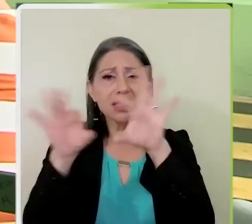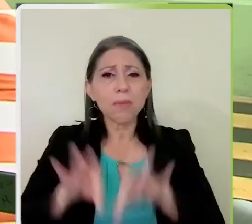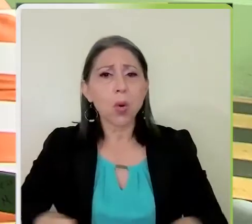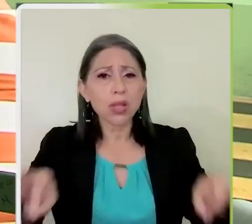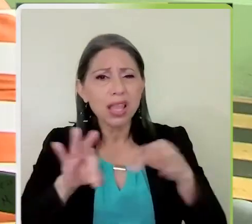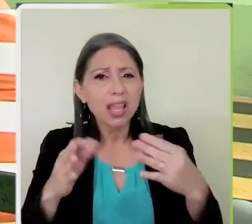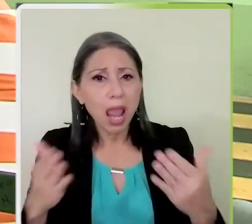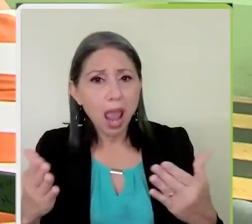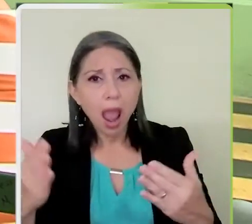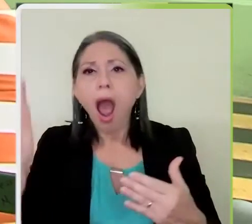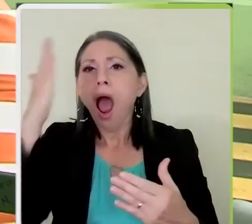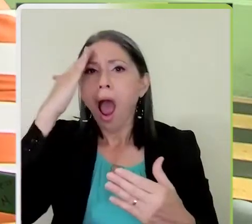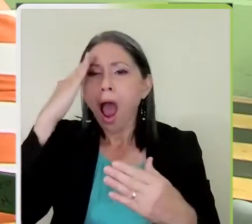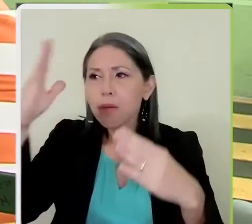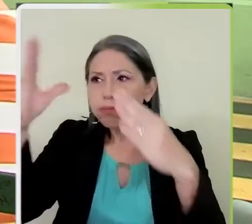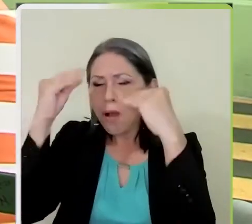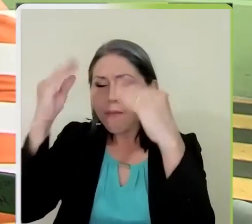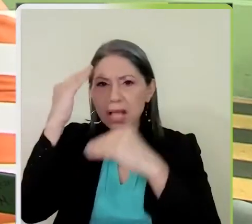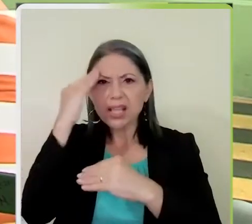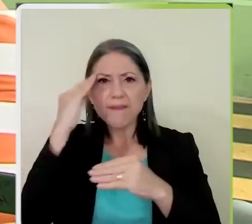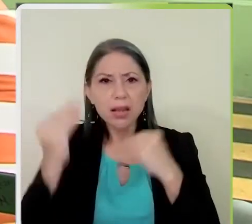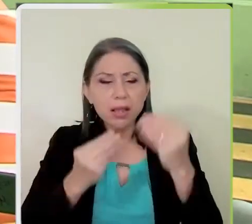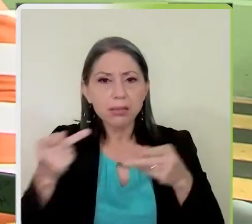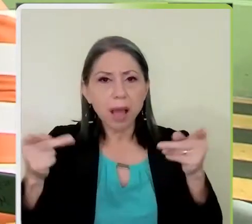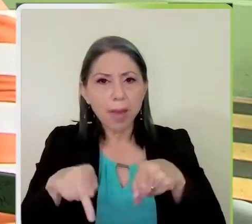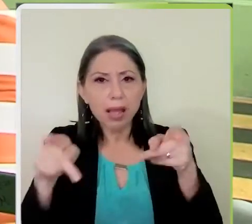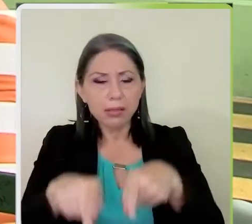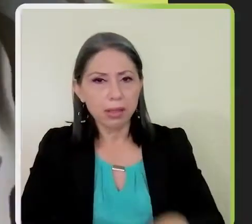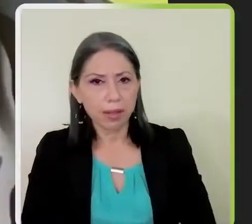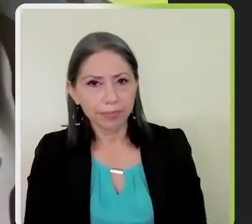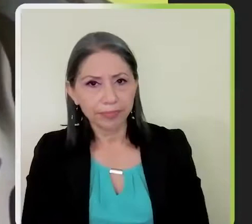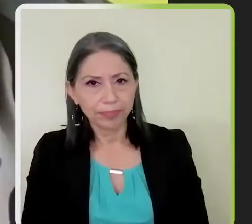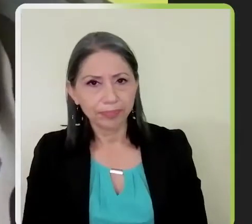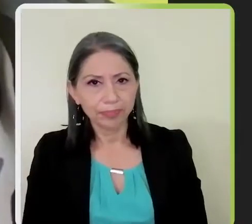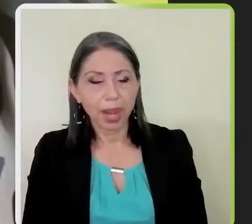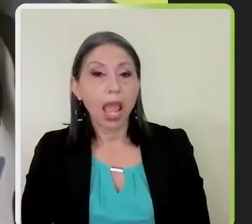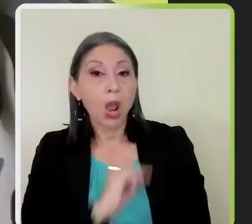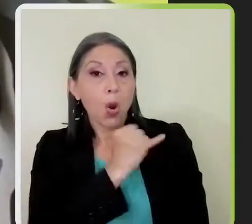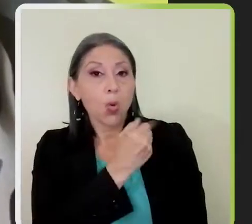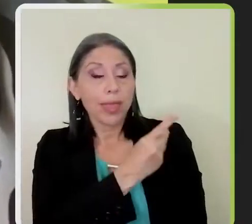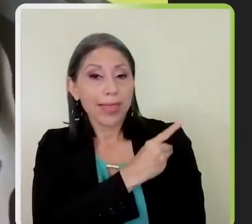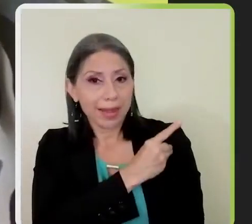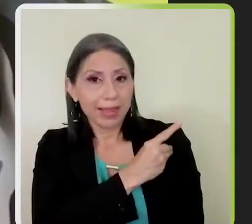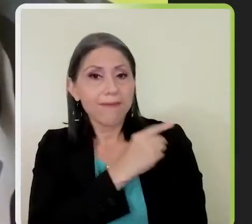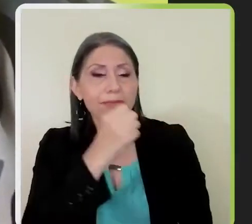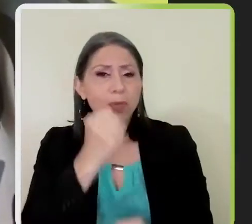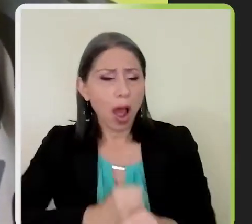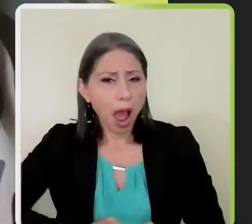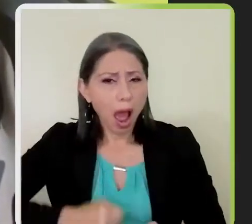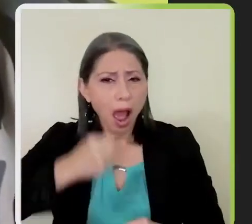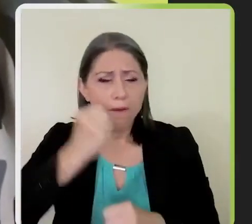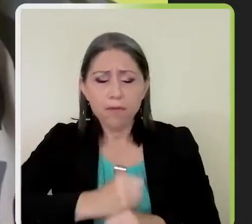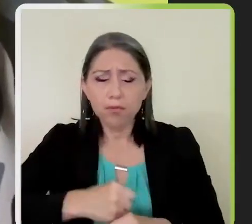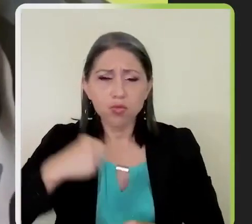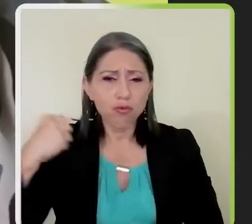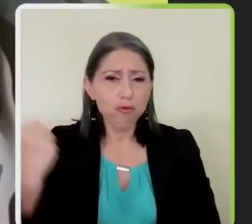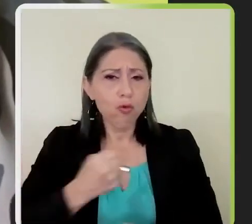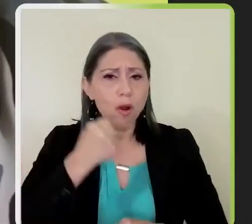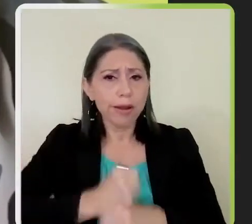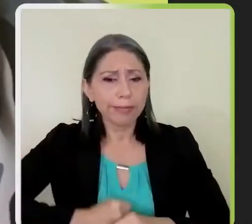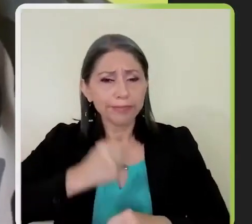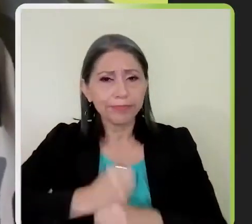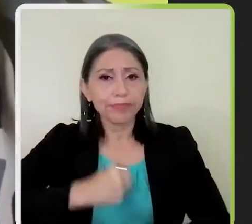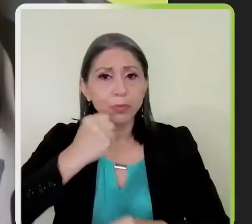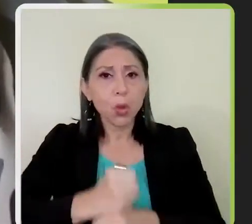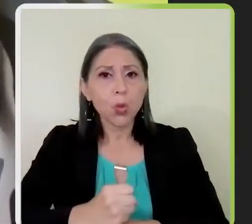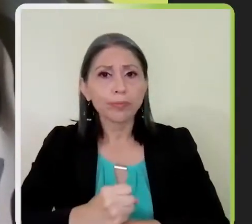está pasando. En esa línea, desde la Junta se trabajó fuerte y hubo una